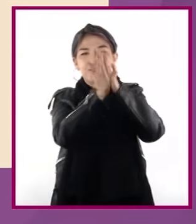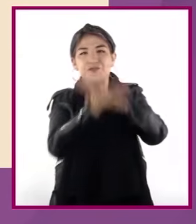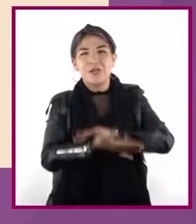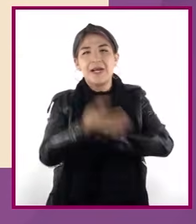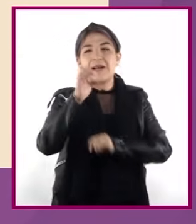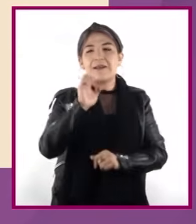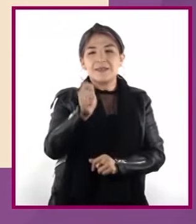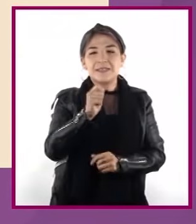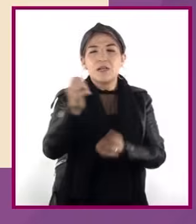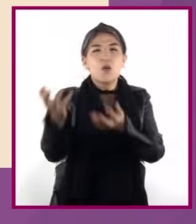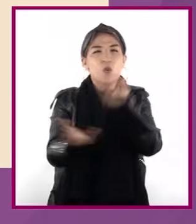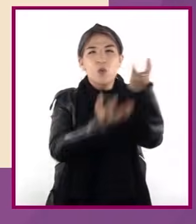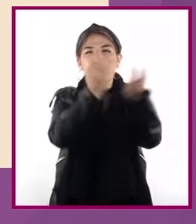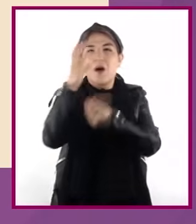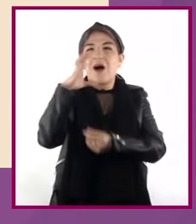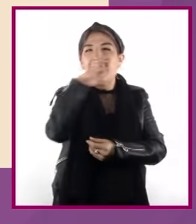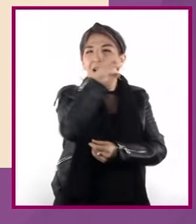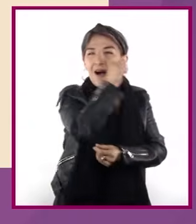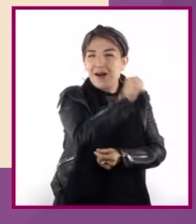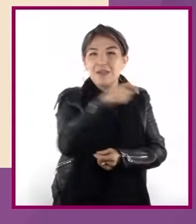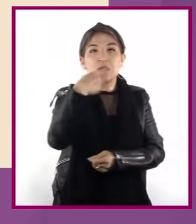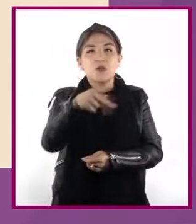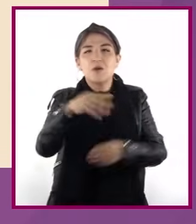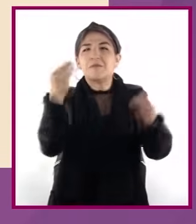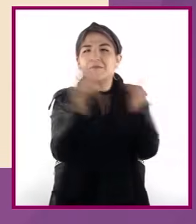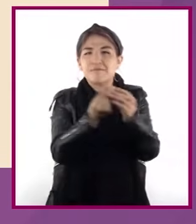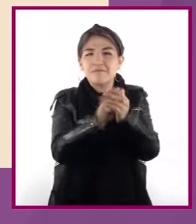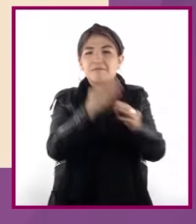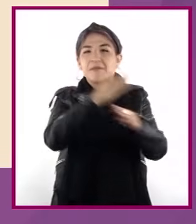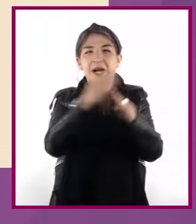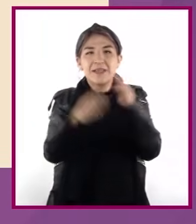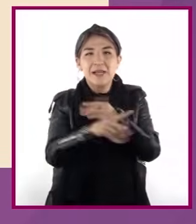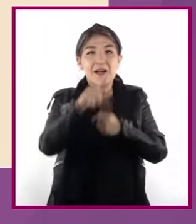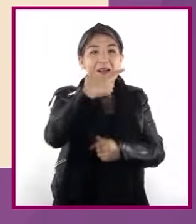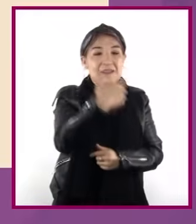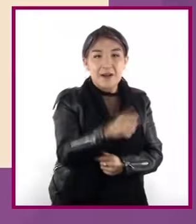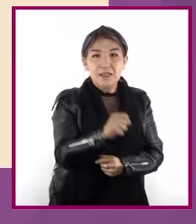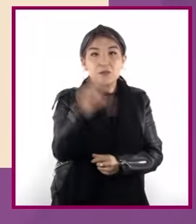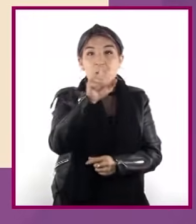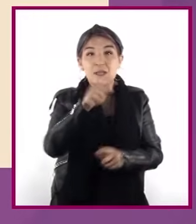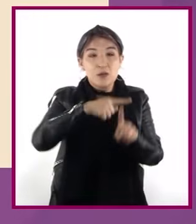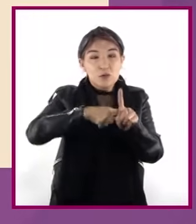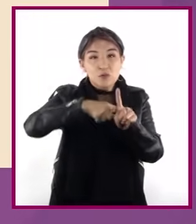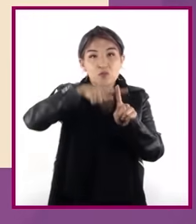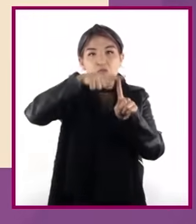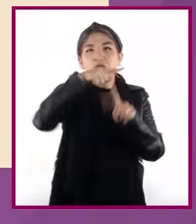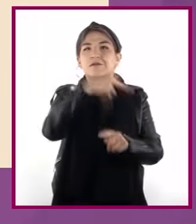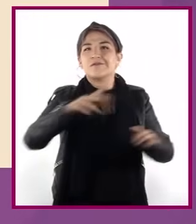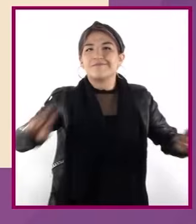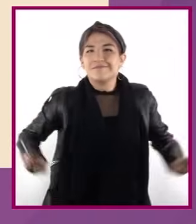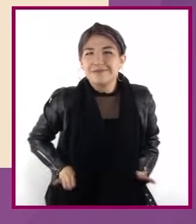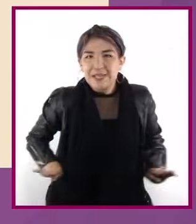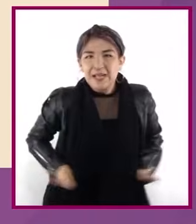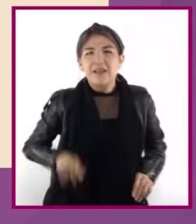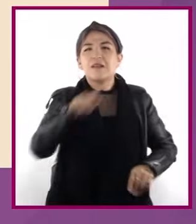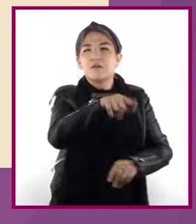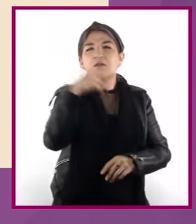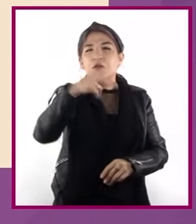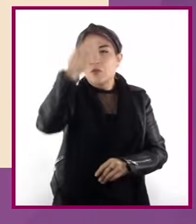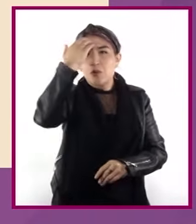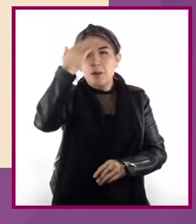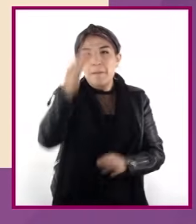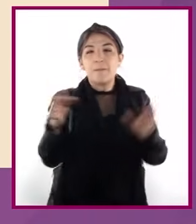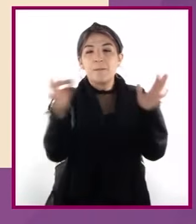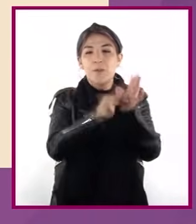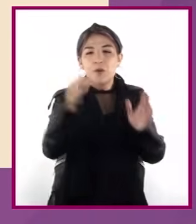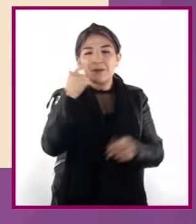ebullición. Cada material en estado líquido cambia a estado gaseoso a una temperatura particular, la cual se conoce como